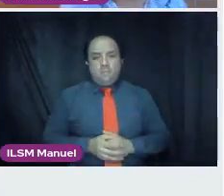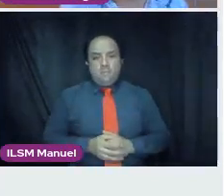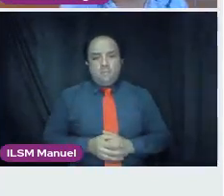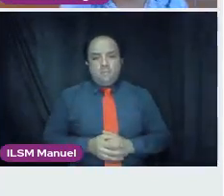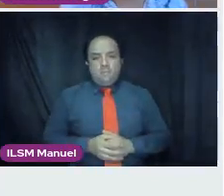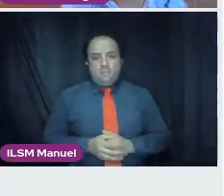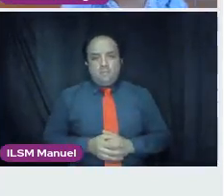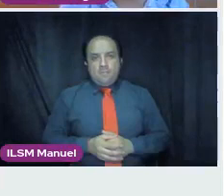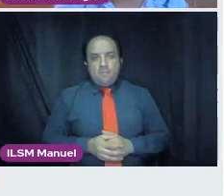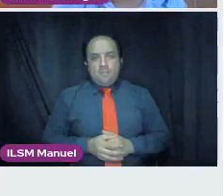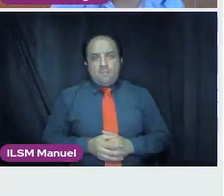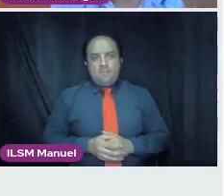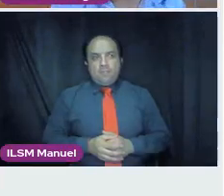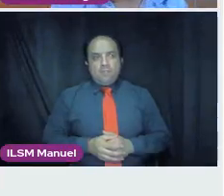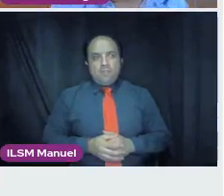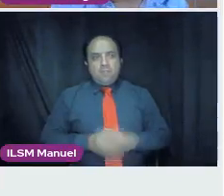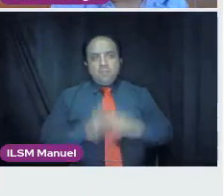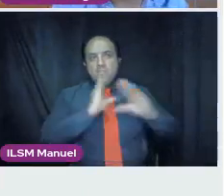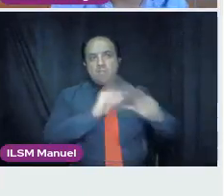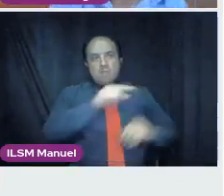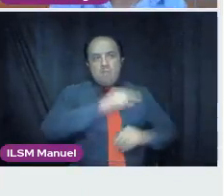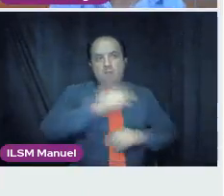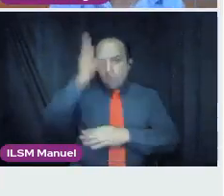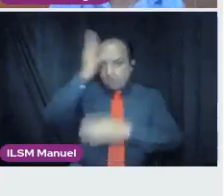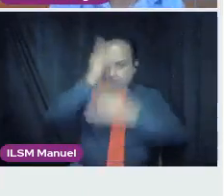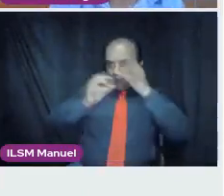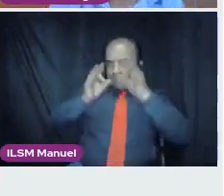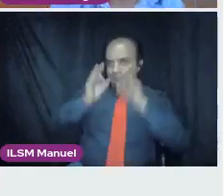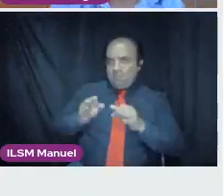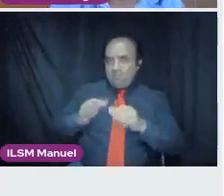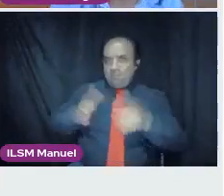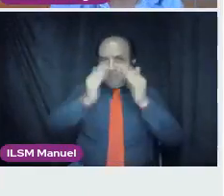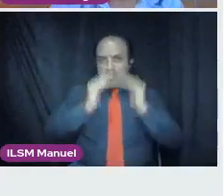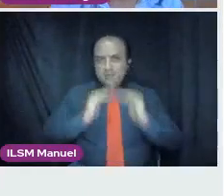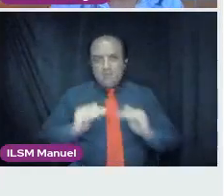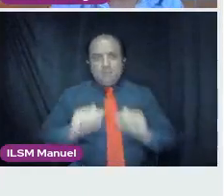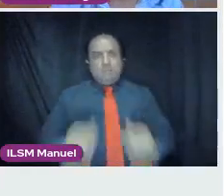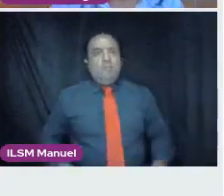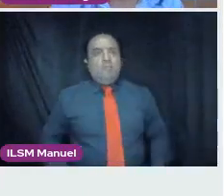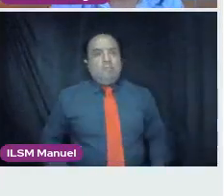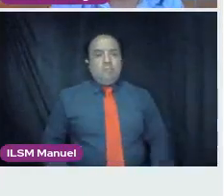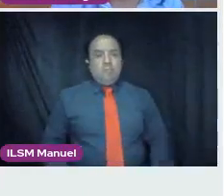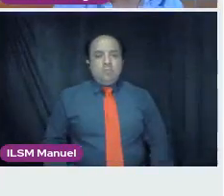de conocimientos, ¿no? ¿Me ayuda con la siguiente, por favor?